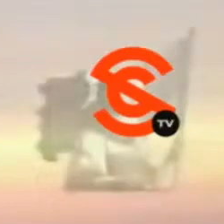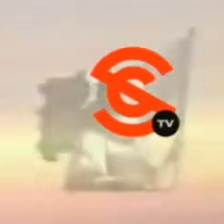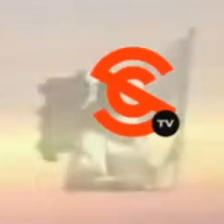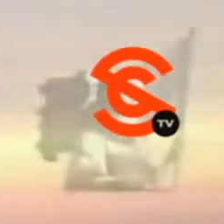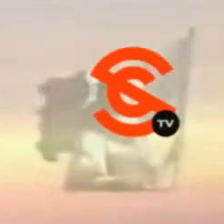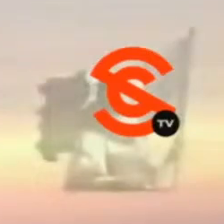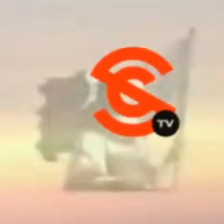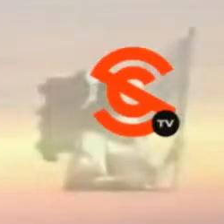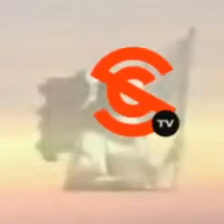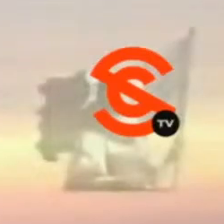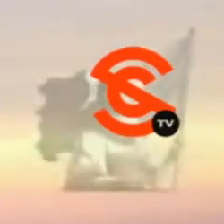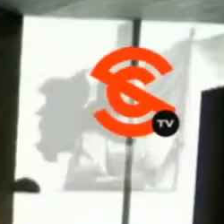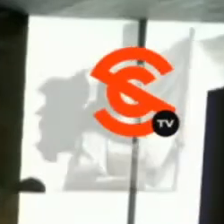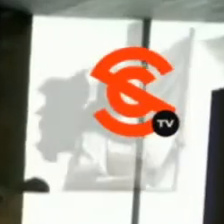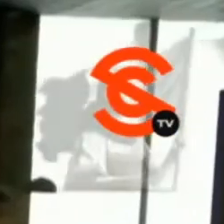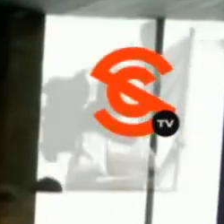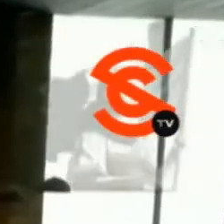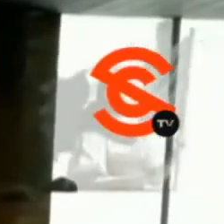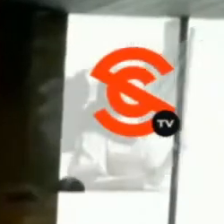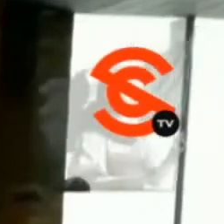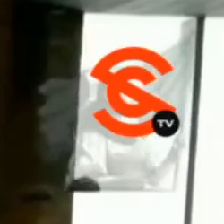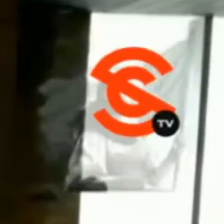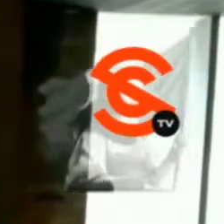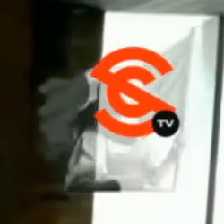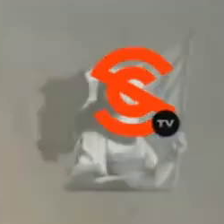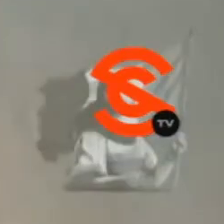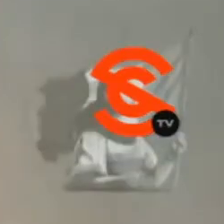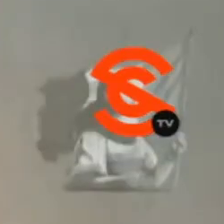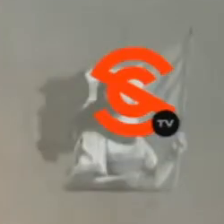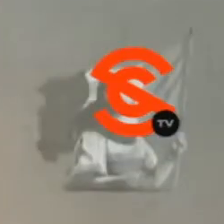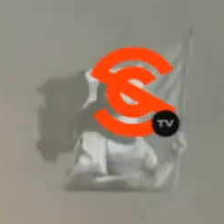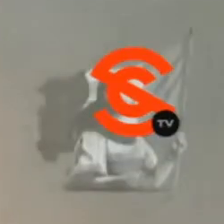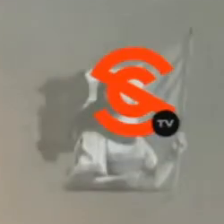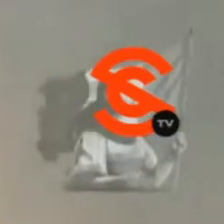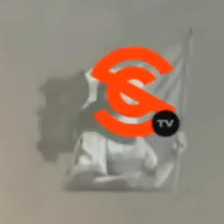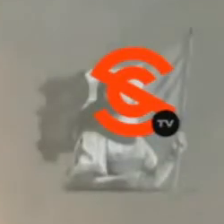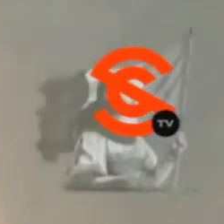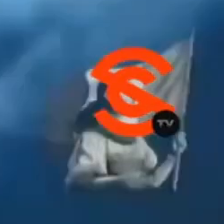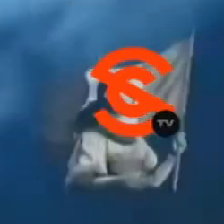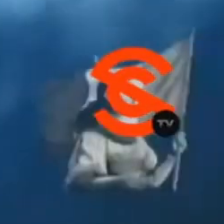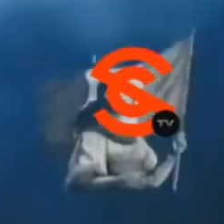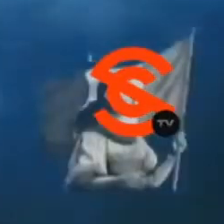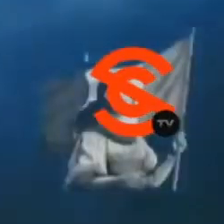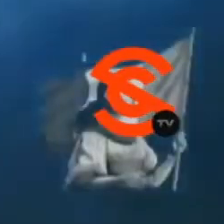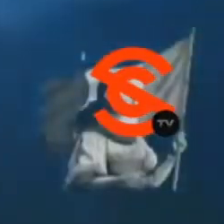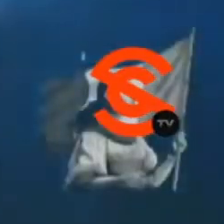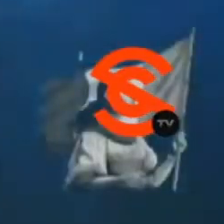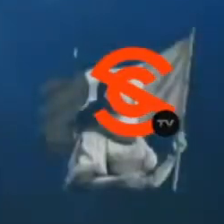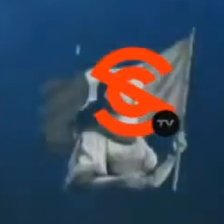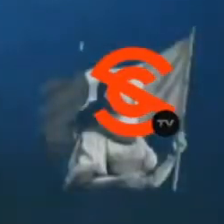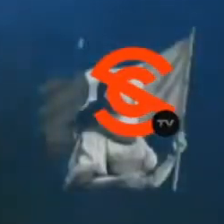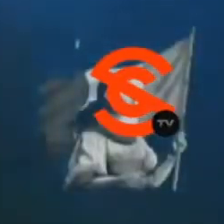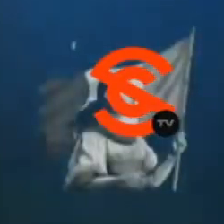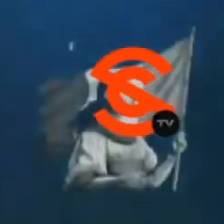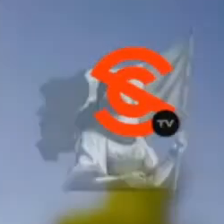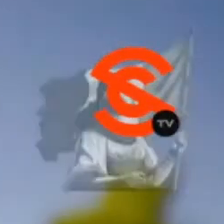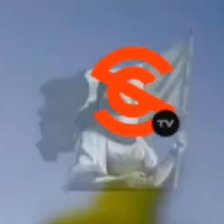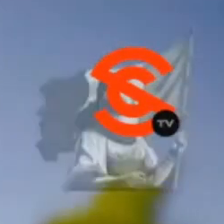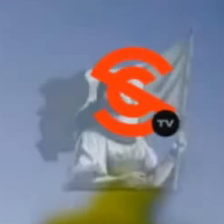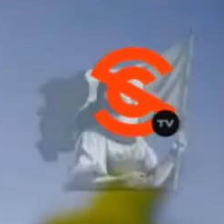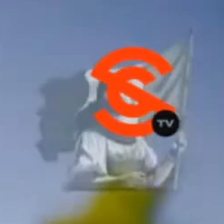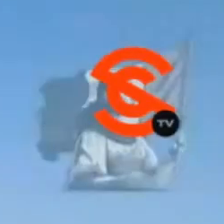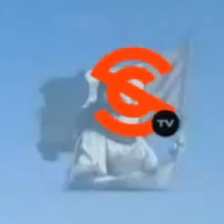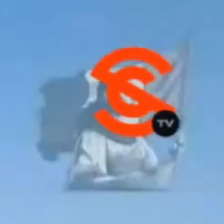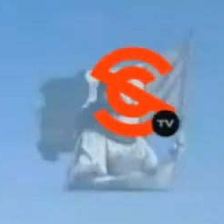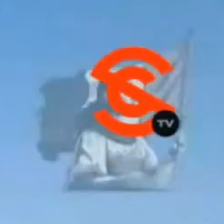El proyecto de transformación de México se nutre de la grandeza de las culturas milenarias indígenas y de la fecunda historia